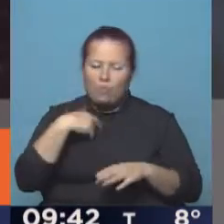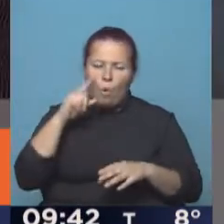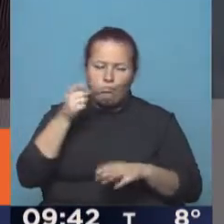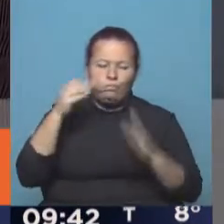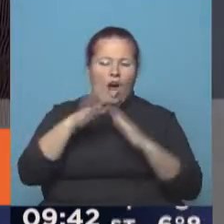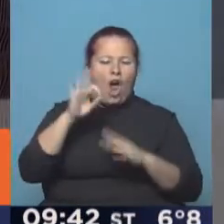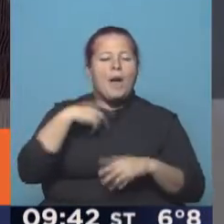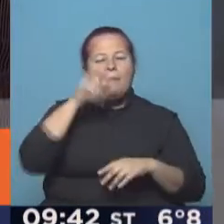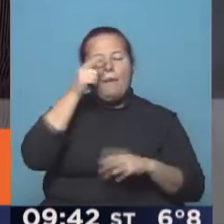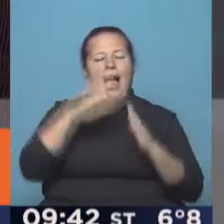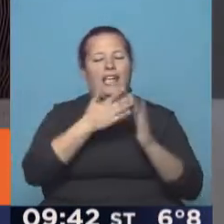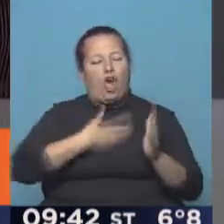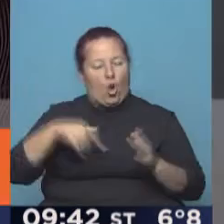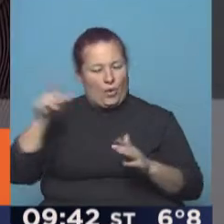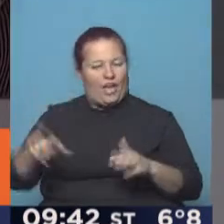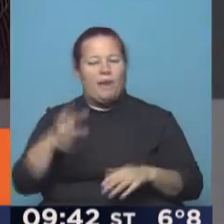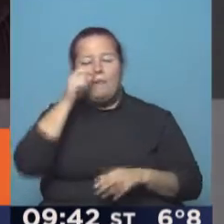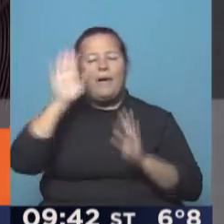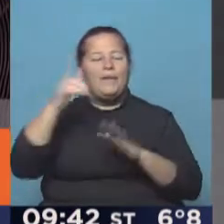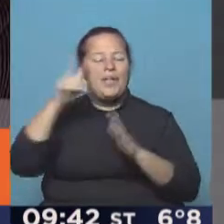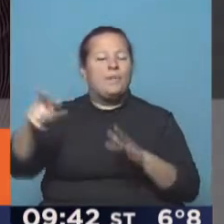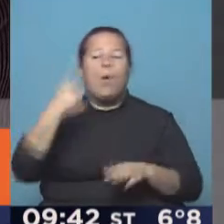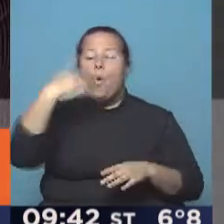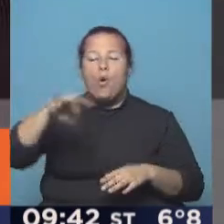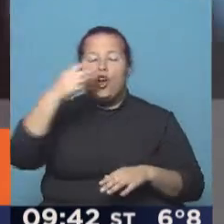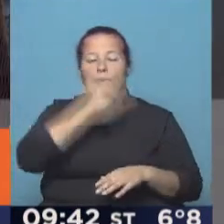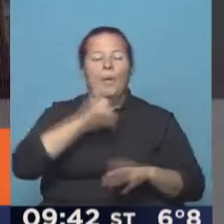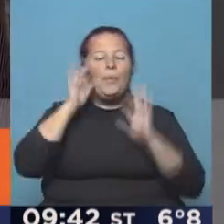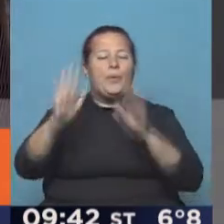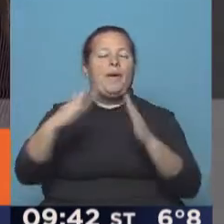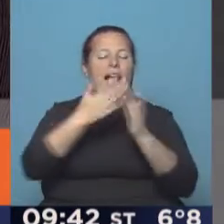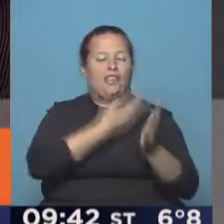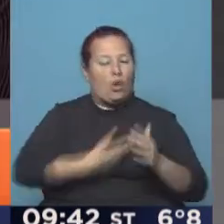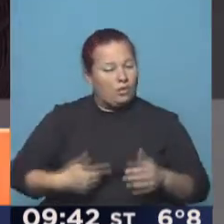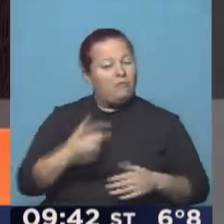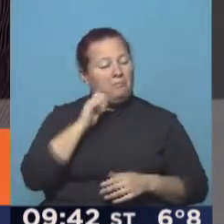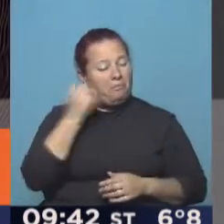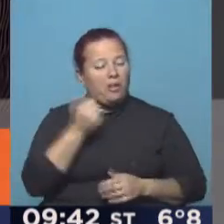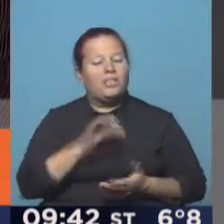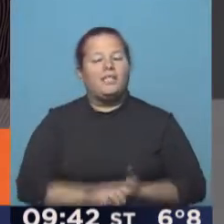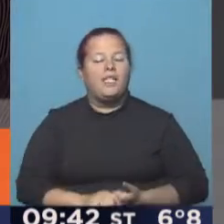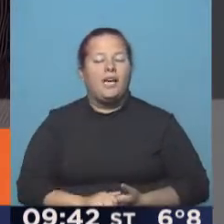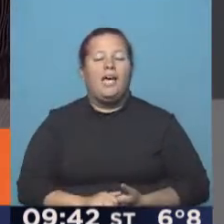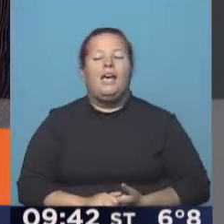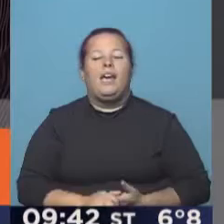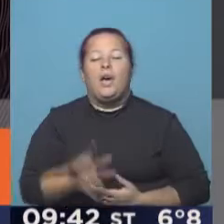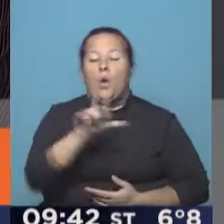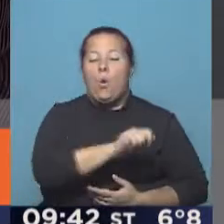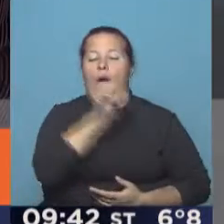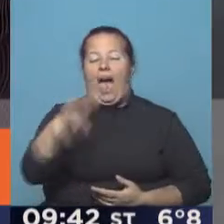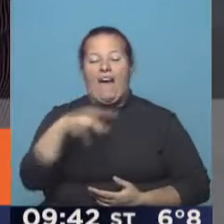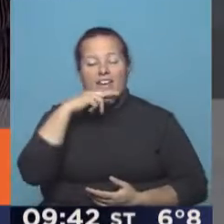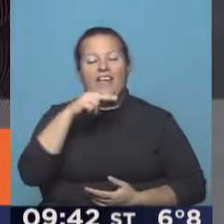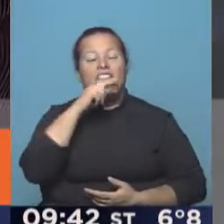Quinta y mi padre vivía en la Casa de Gobierno. Mi padre vivía, fue el único presidente que vivió en la Casa de Gobierno. Notable. De lunes a viernes.